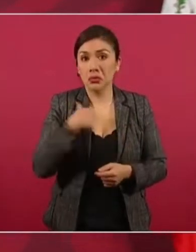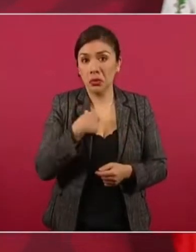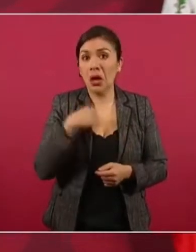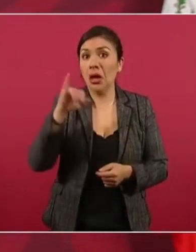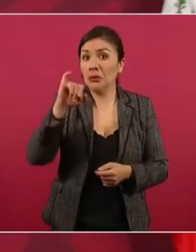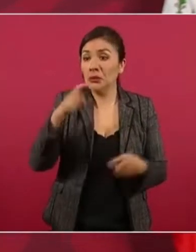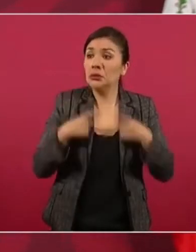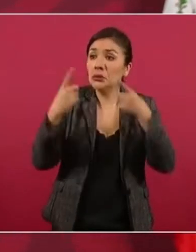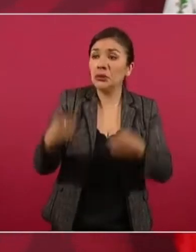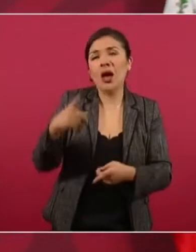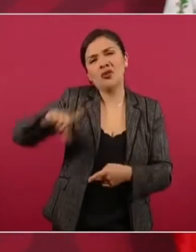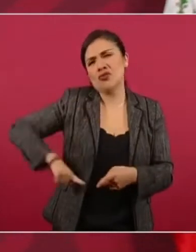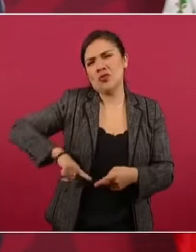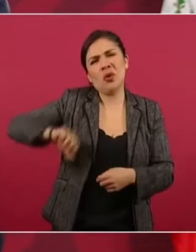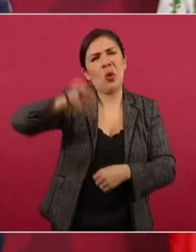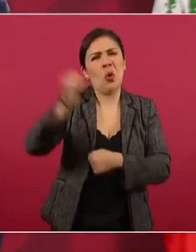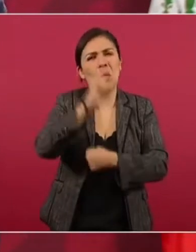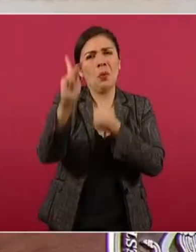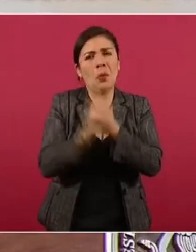permitirle a un gobierno extranjero